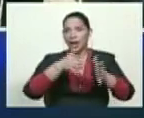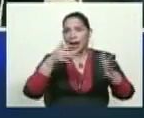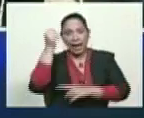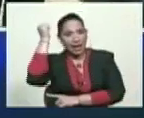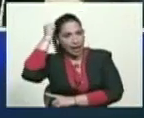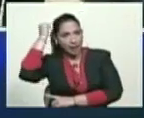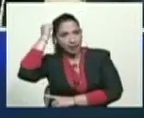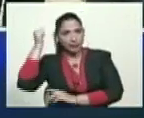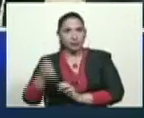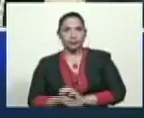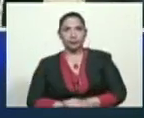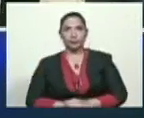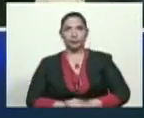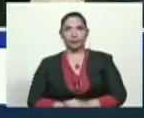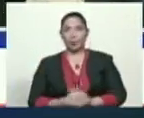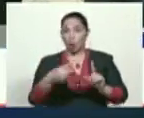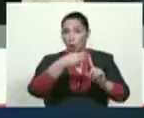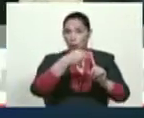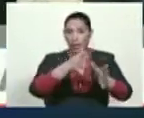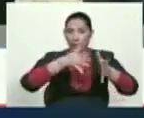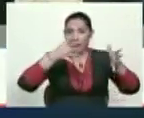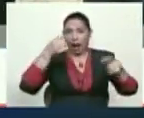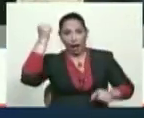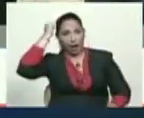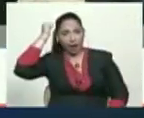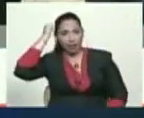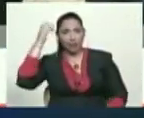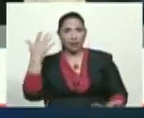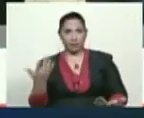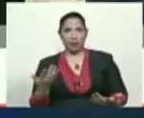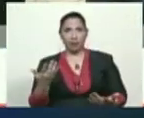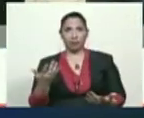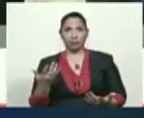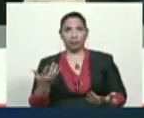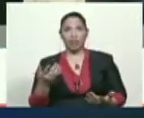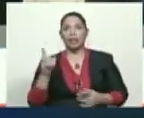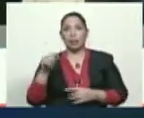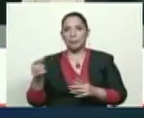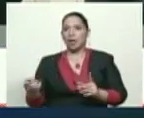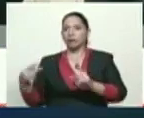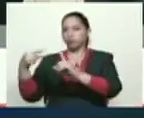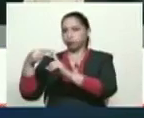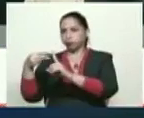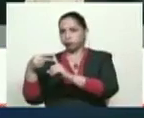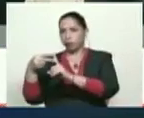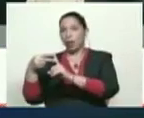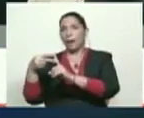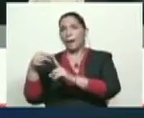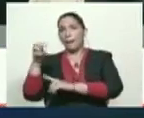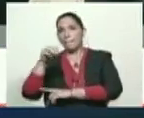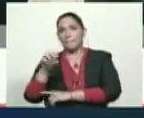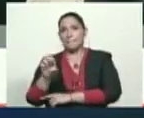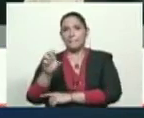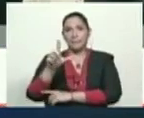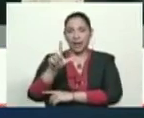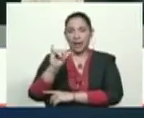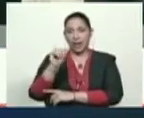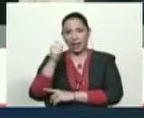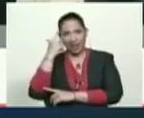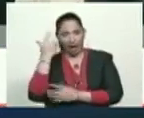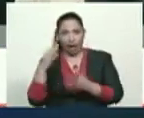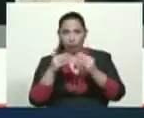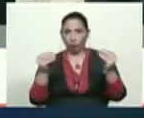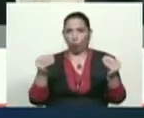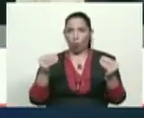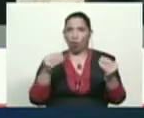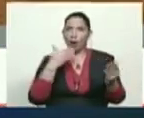el hotel gran caribe que tenemos será el toque invendidas hoy en recuperación total por todo esto presidente